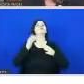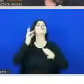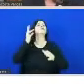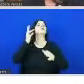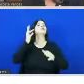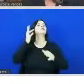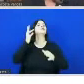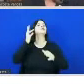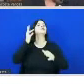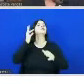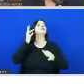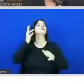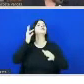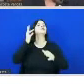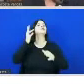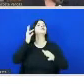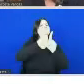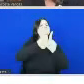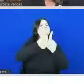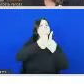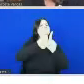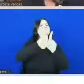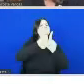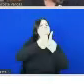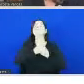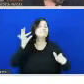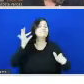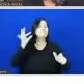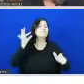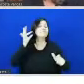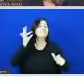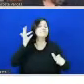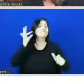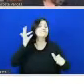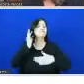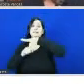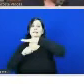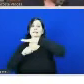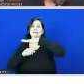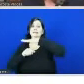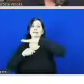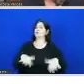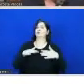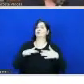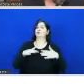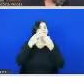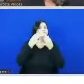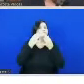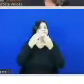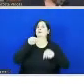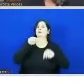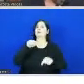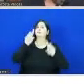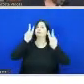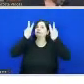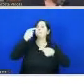en el centro y también en estos espacios es muy importante para afrontar lo que nos viene. Gracias.